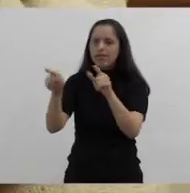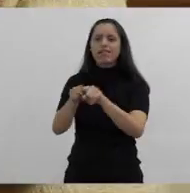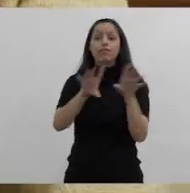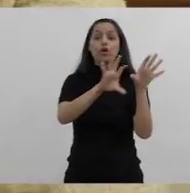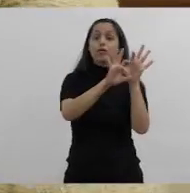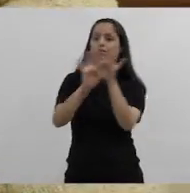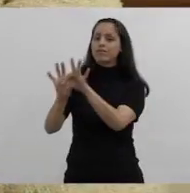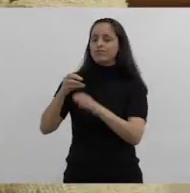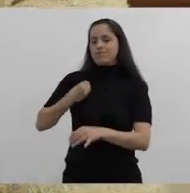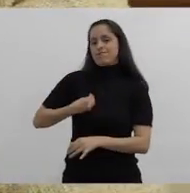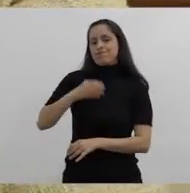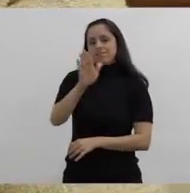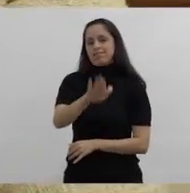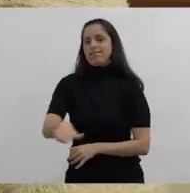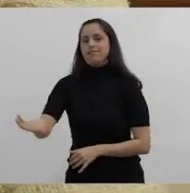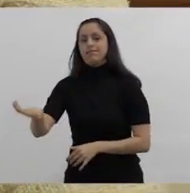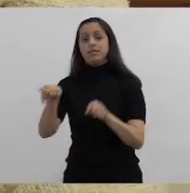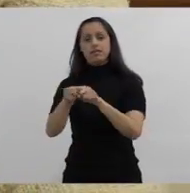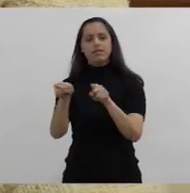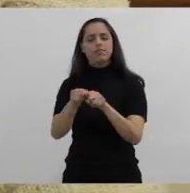ecológico, contextual.